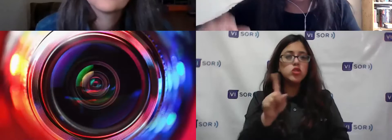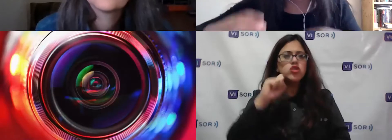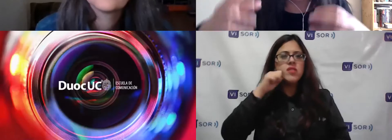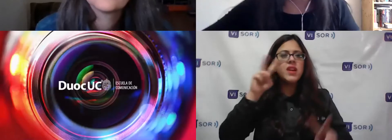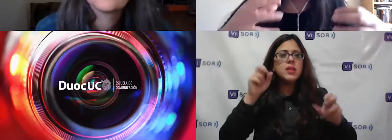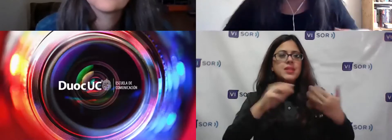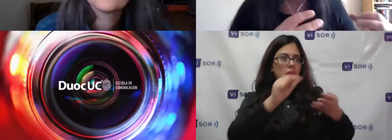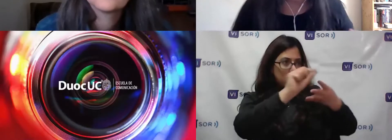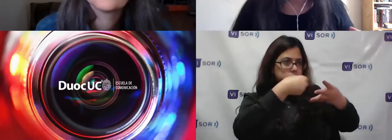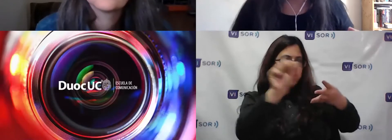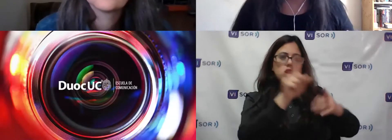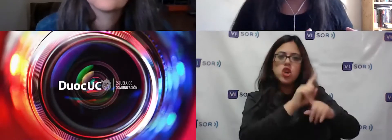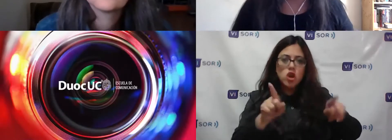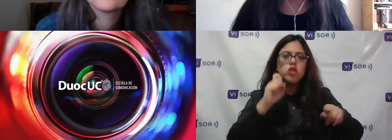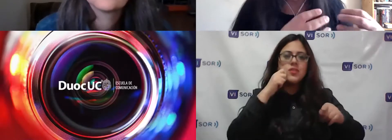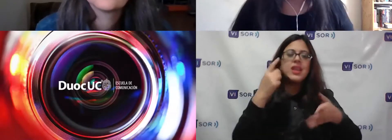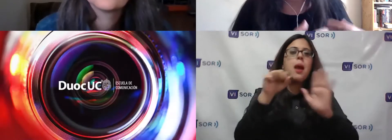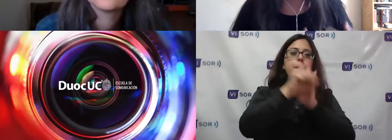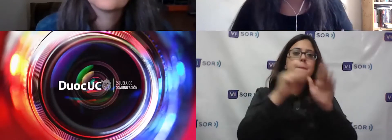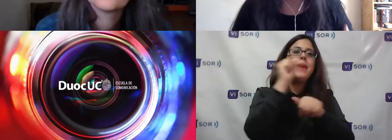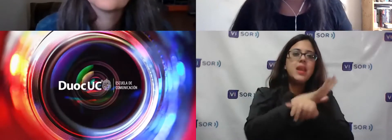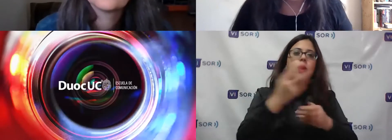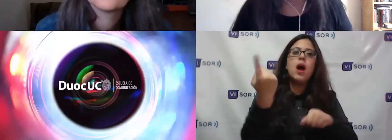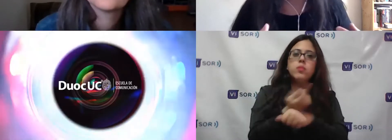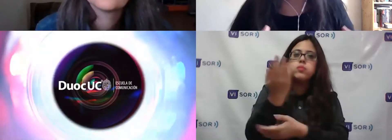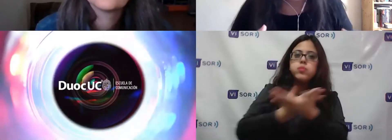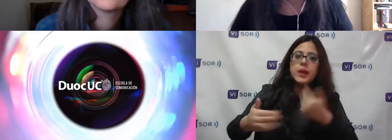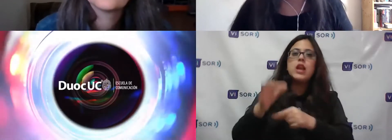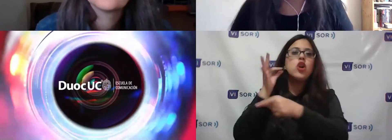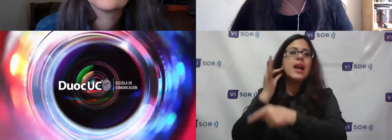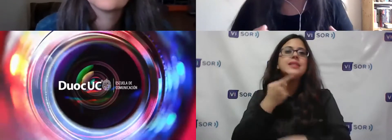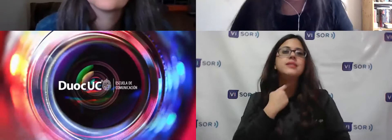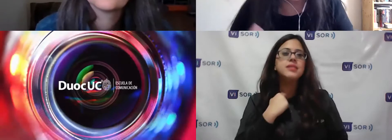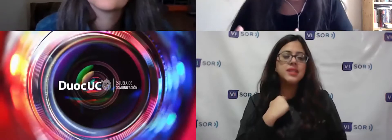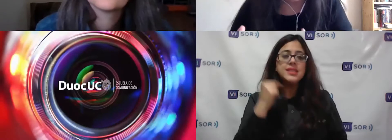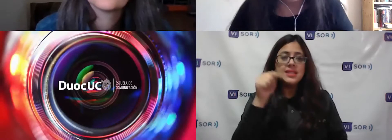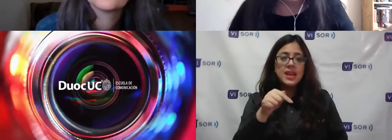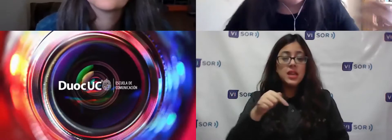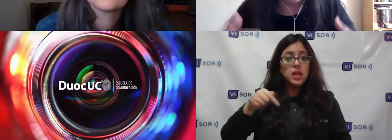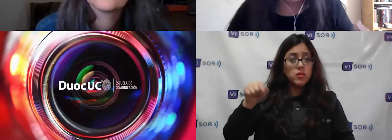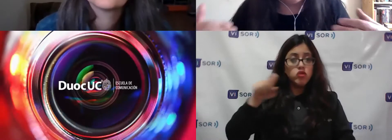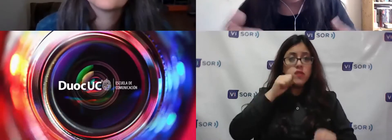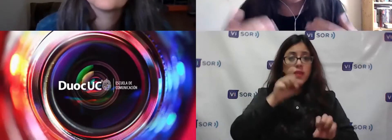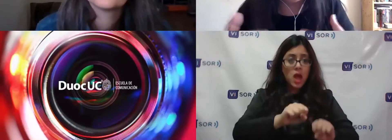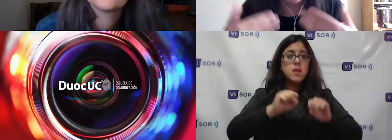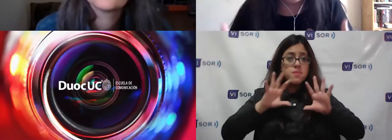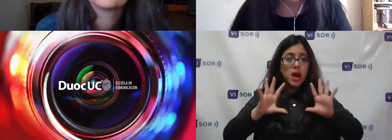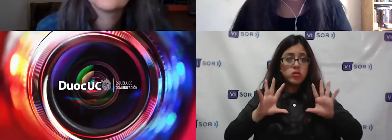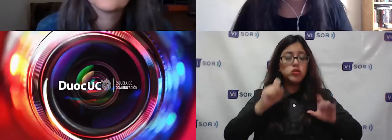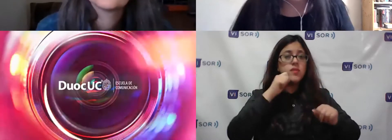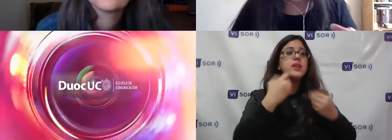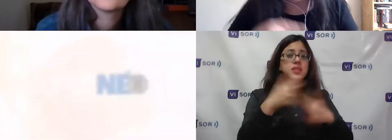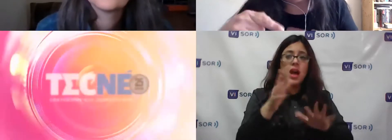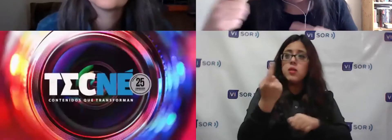pasa porque la película dialogue en los espacios que le interesa que es de lo que tiene sentido y sus películas son de impacto están dialogando a sus redes que ella